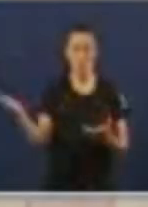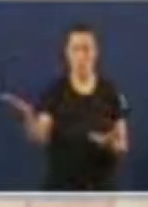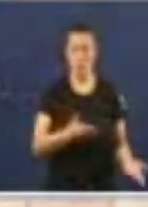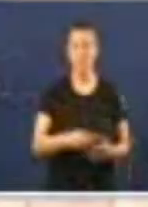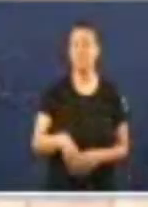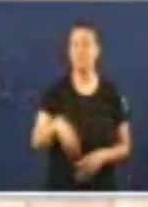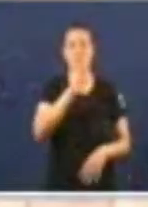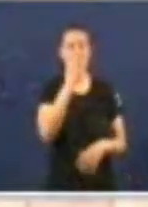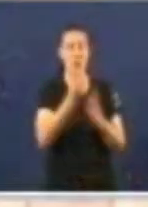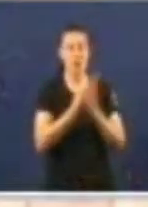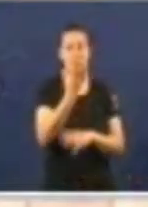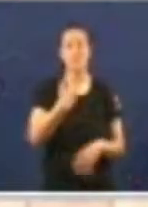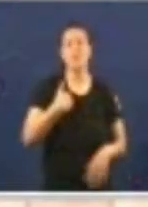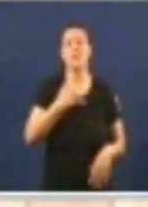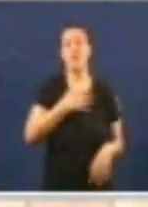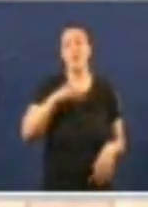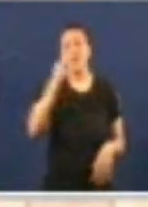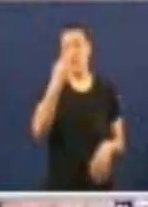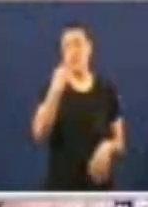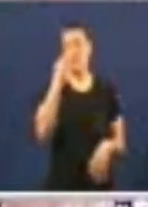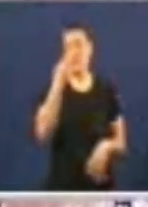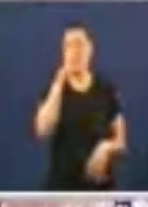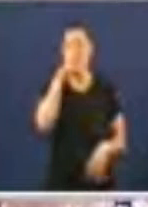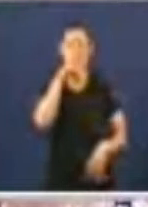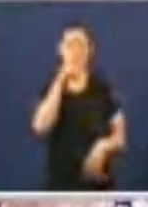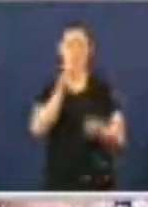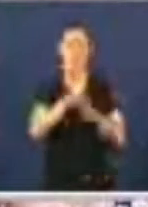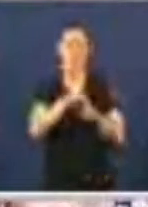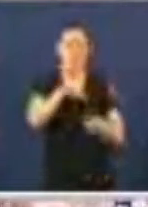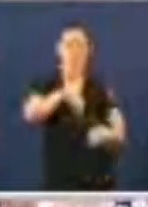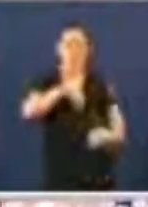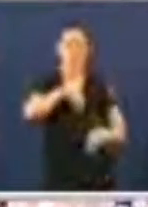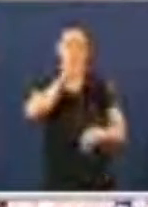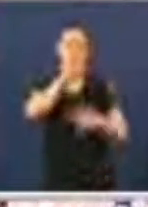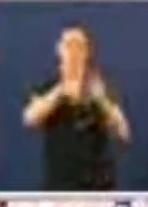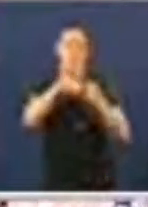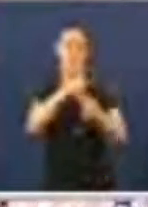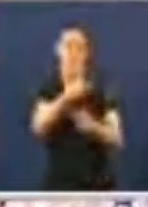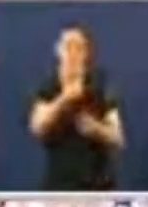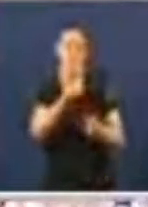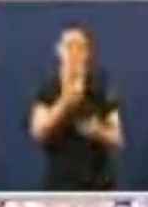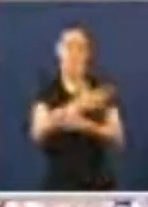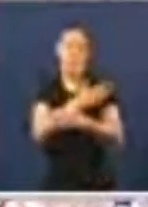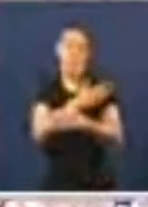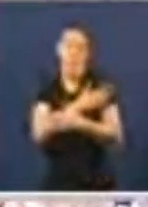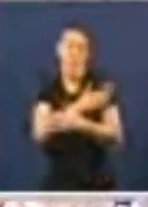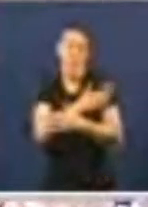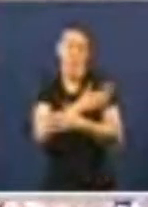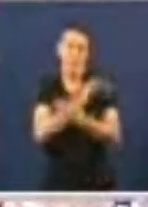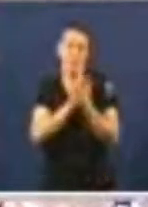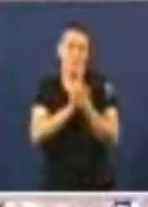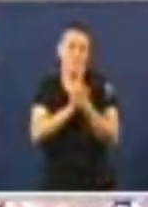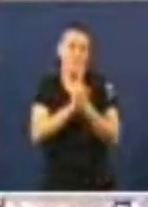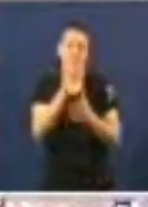moi bo día. Permítanme que as miñas primeiras palabras sexan de alento ás familias e de enviarlles un abrazo nun momento